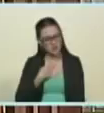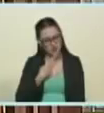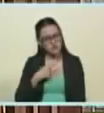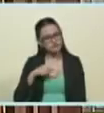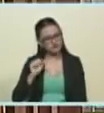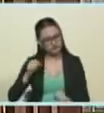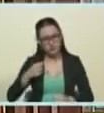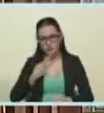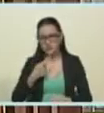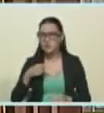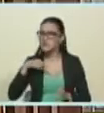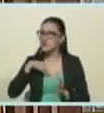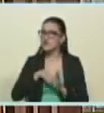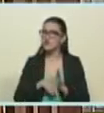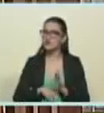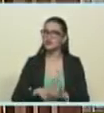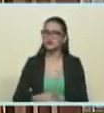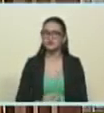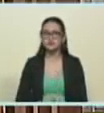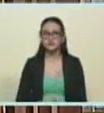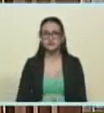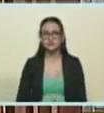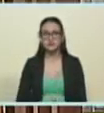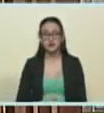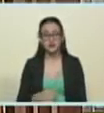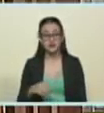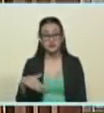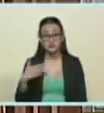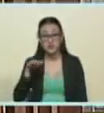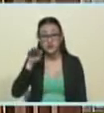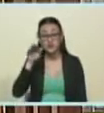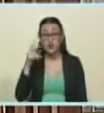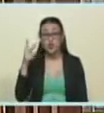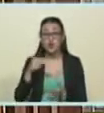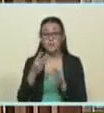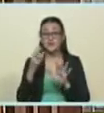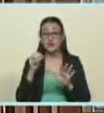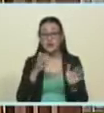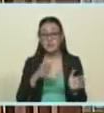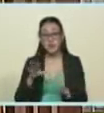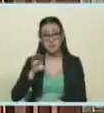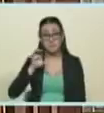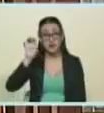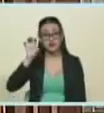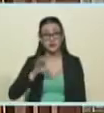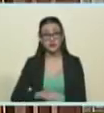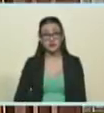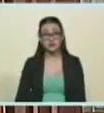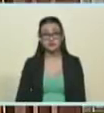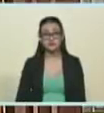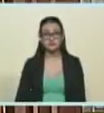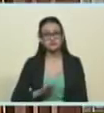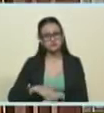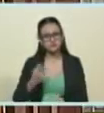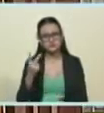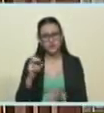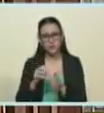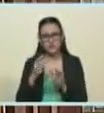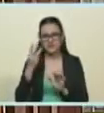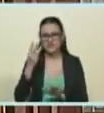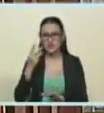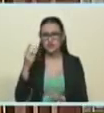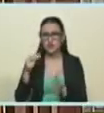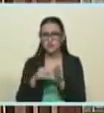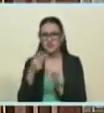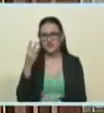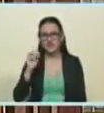profunda, con vistas al 2030 del Plan de la Patria. ¿Por qué 2030? Porque el